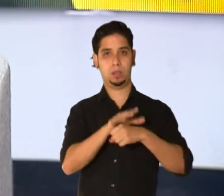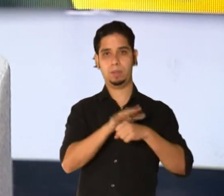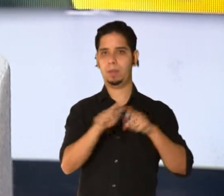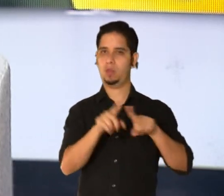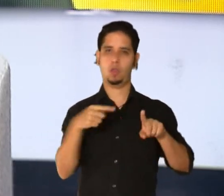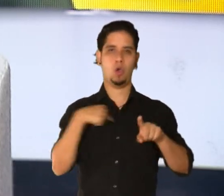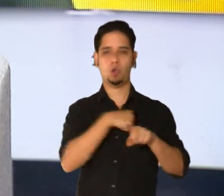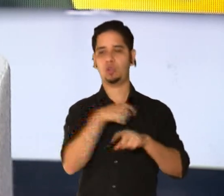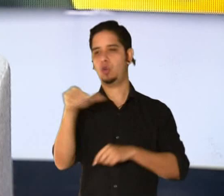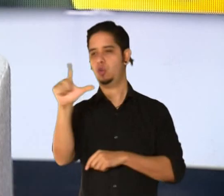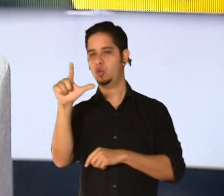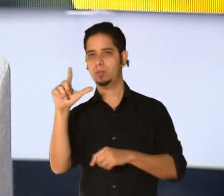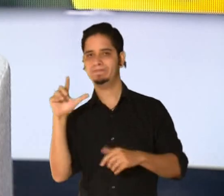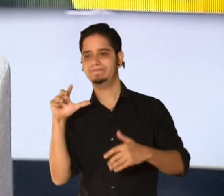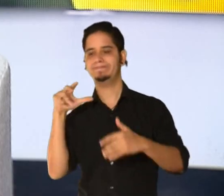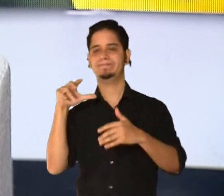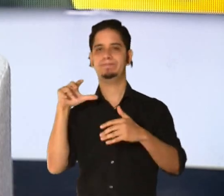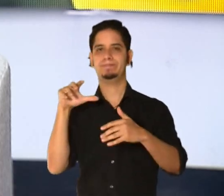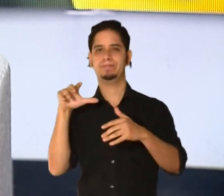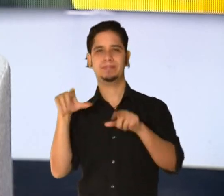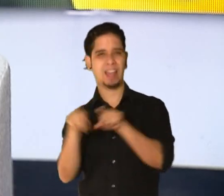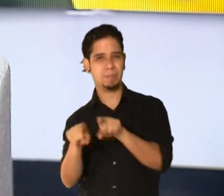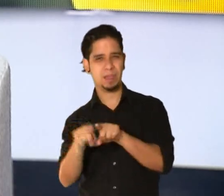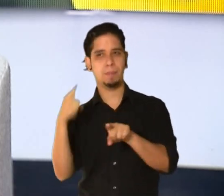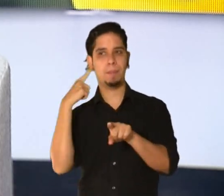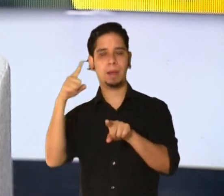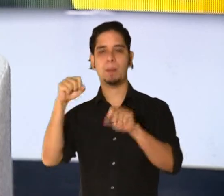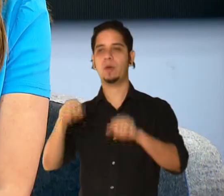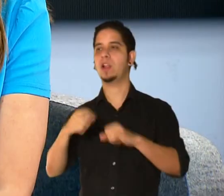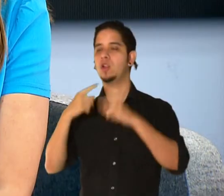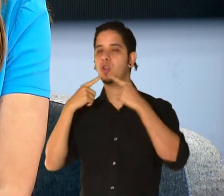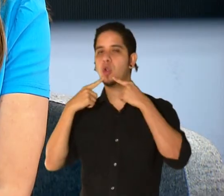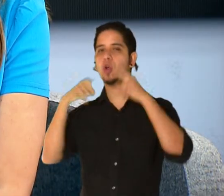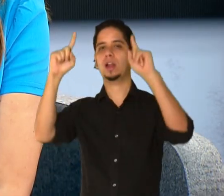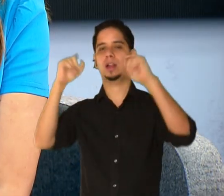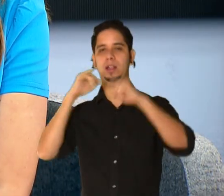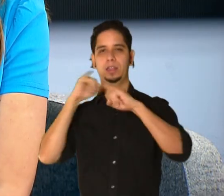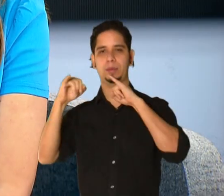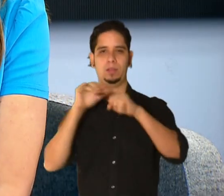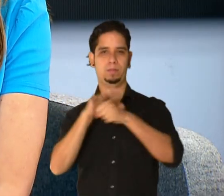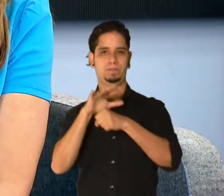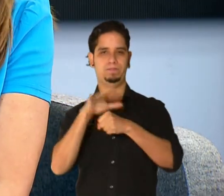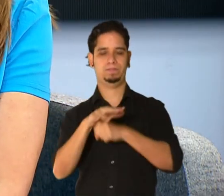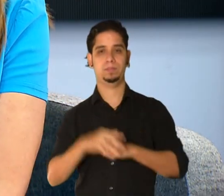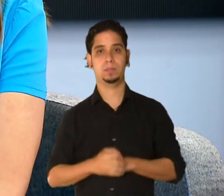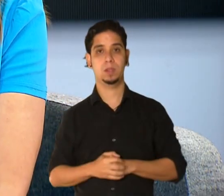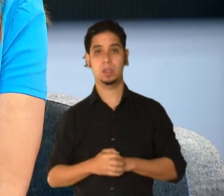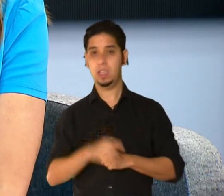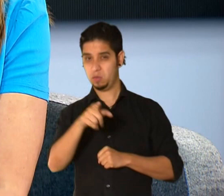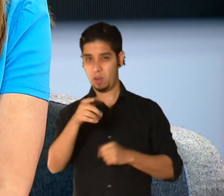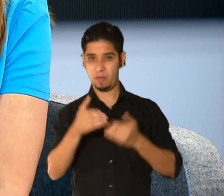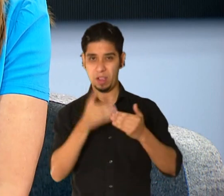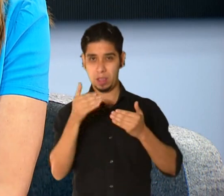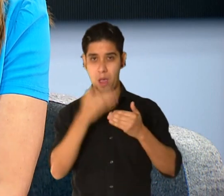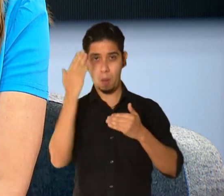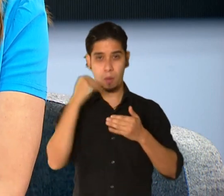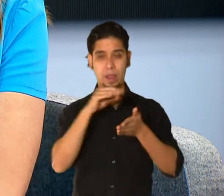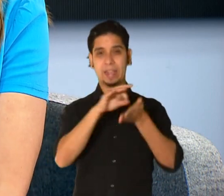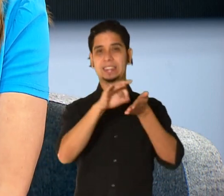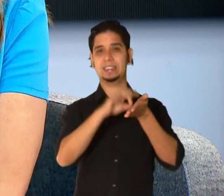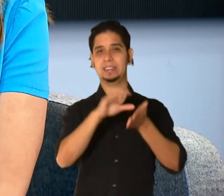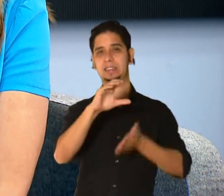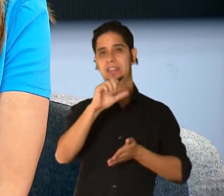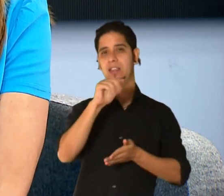esfuerzo para lograr las entrevistas que queríamos lograr. ¿Y se le hizo fácil porque el censo y la realización de esa